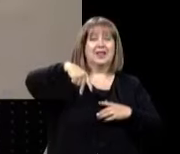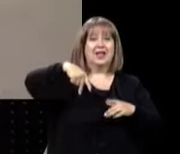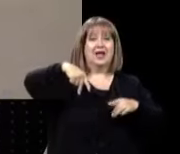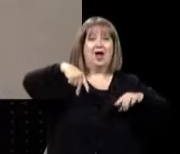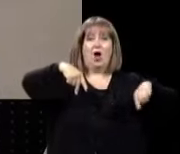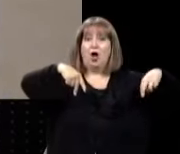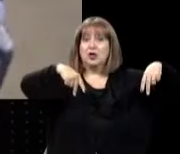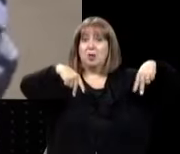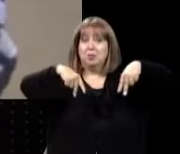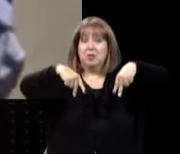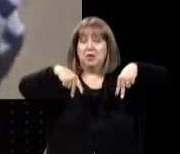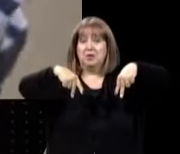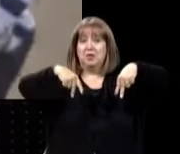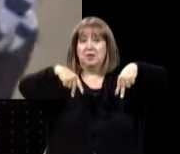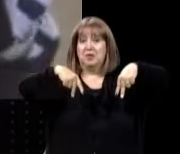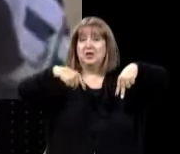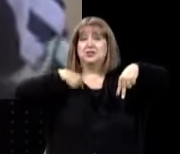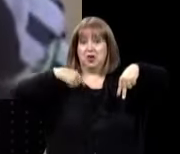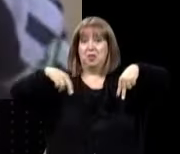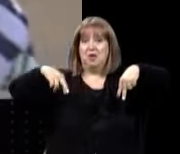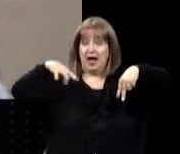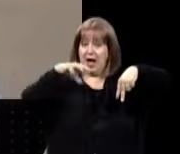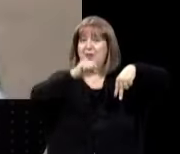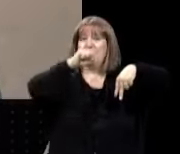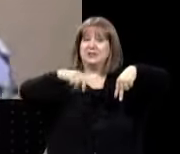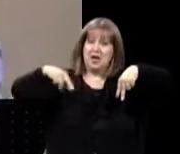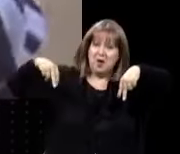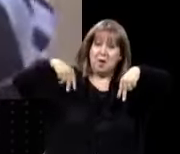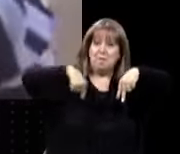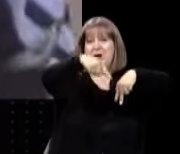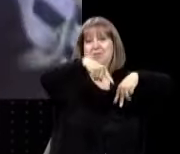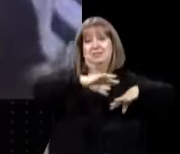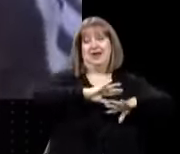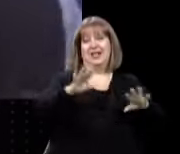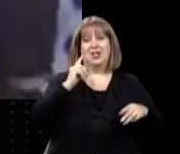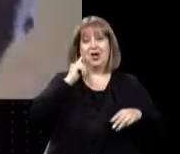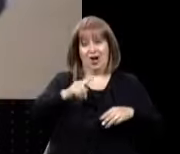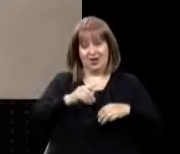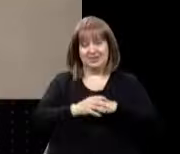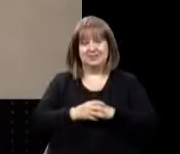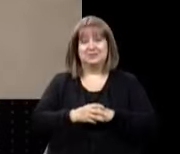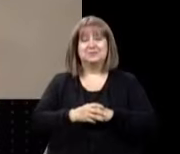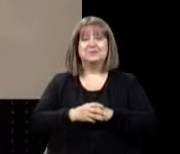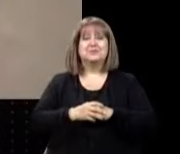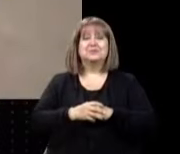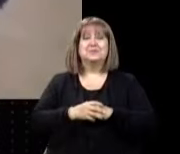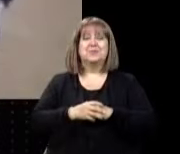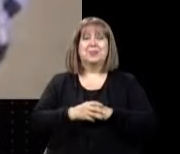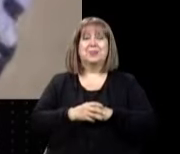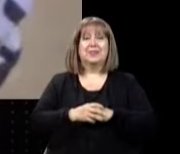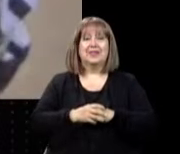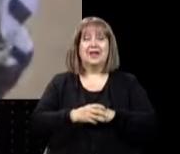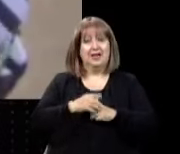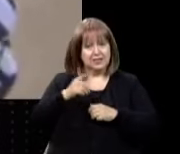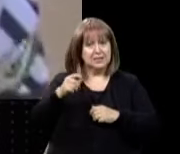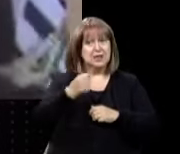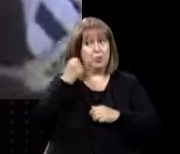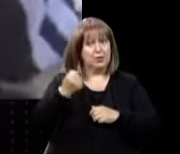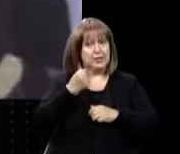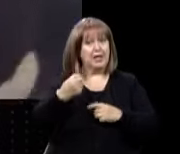agarrado, están en orza y la agarré y me mandé yo y... Además, bueno, te tocó en un partido muy